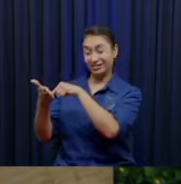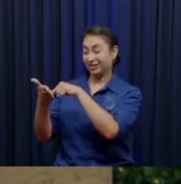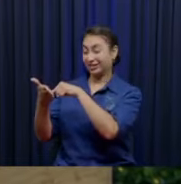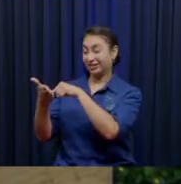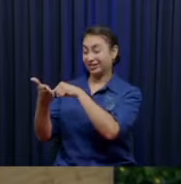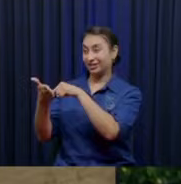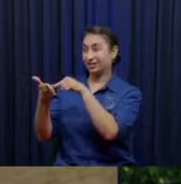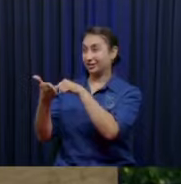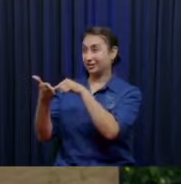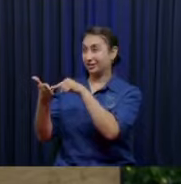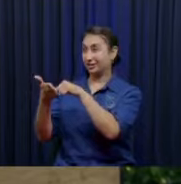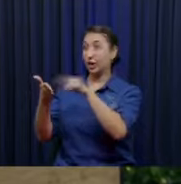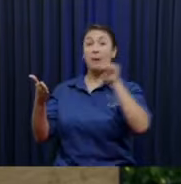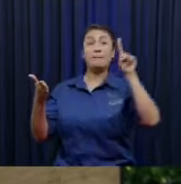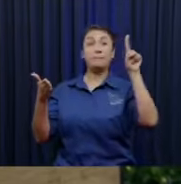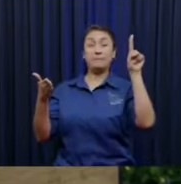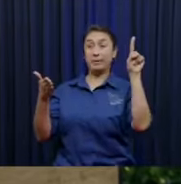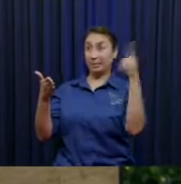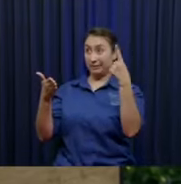Dice,